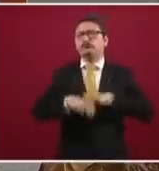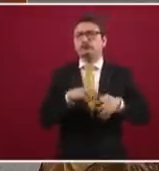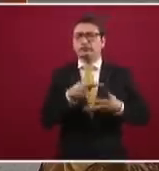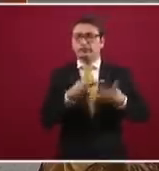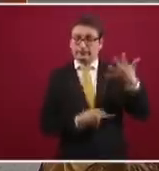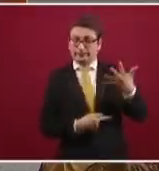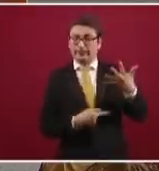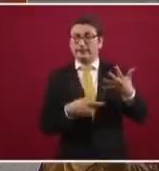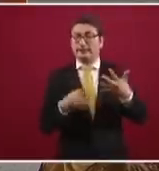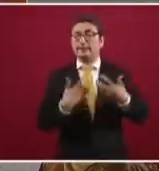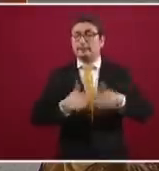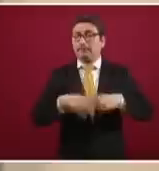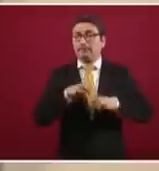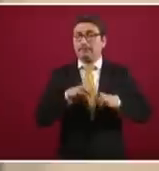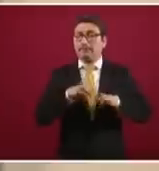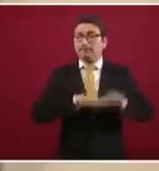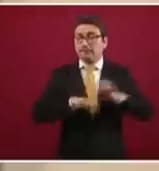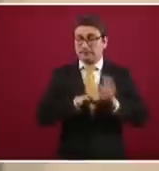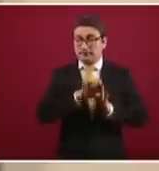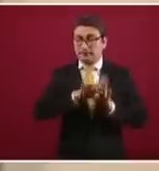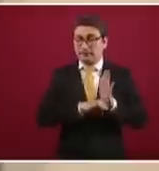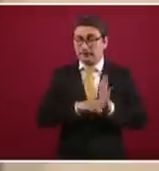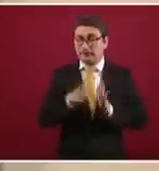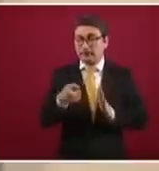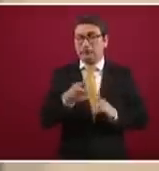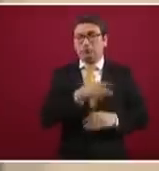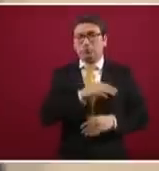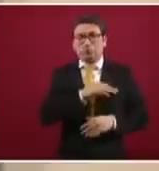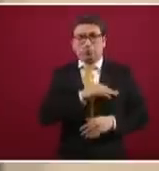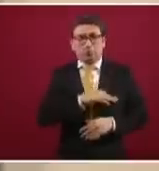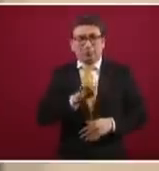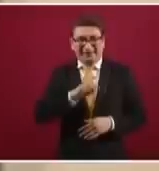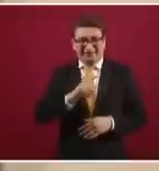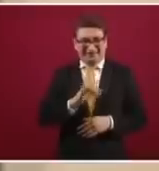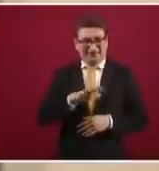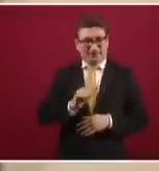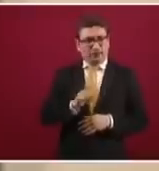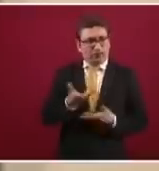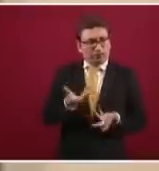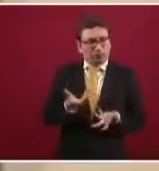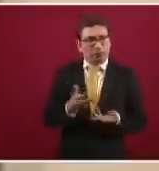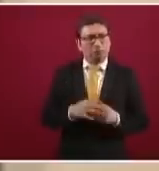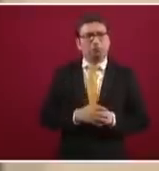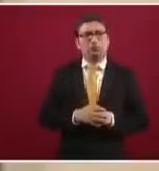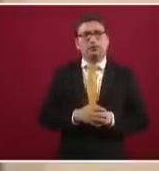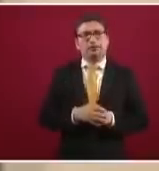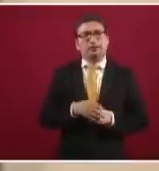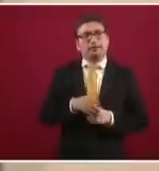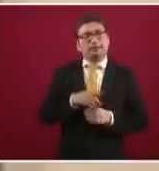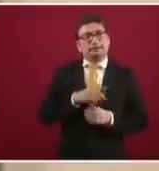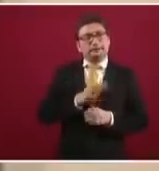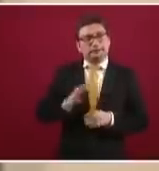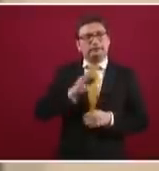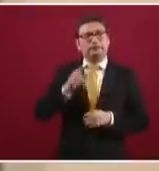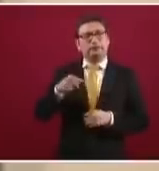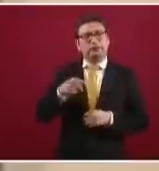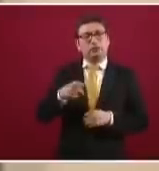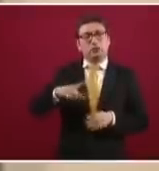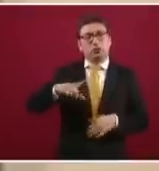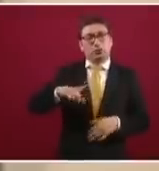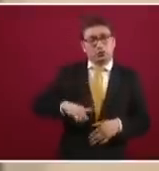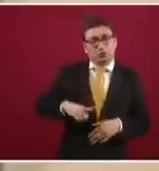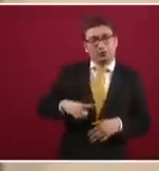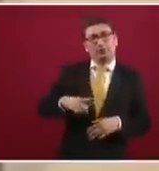ética y por ende puede, ahora sí que, hacer los convenios para venta de